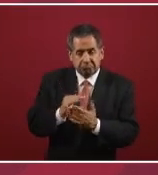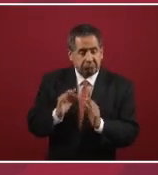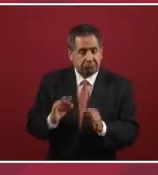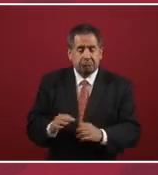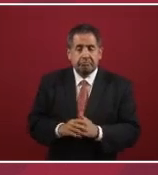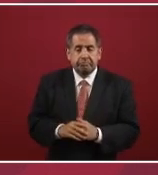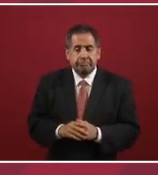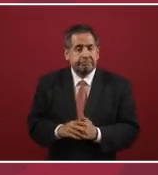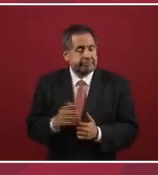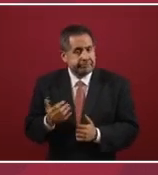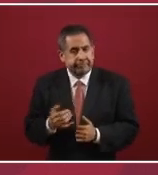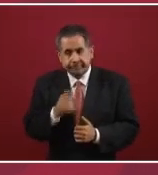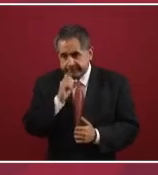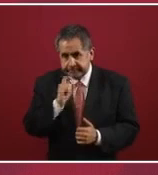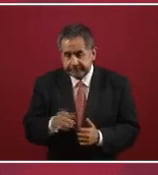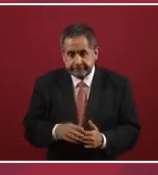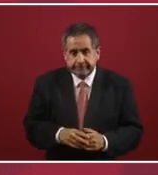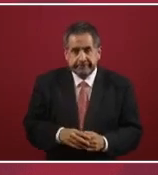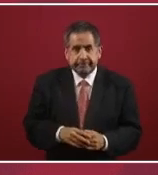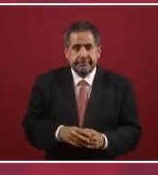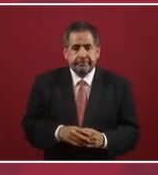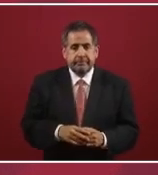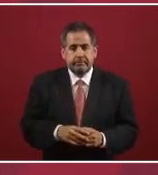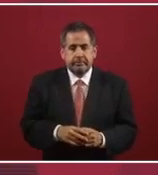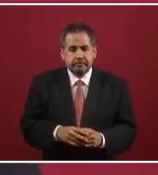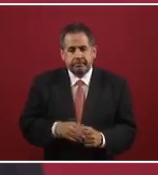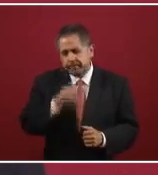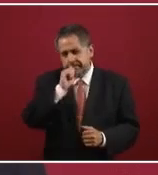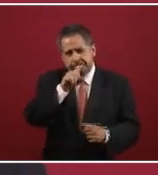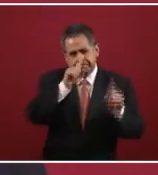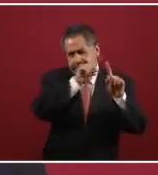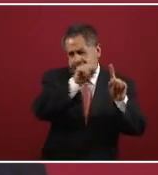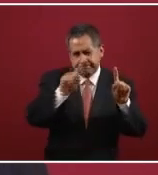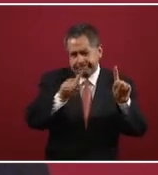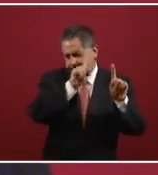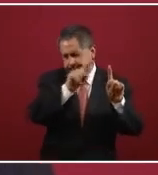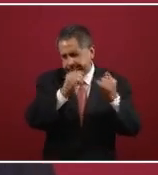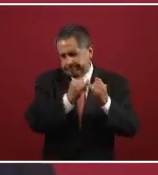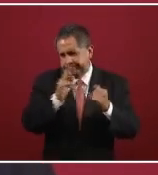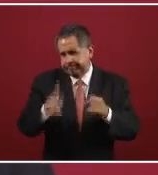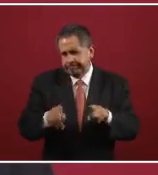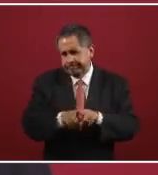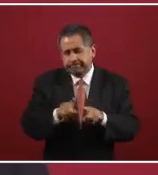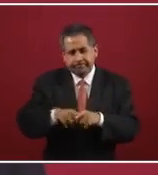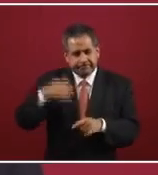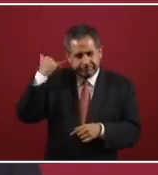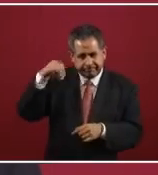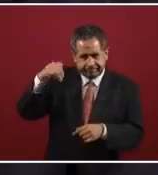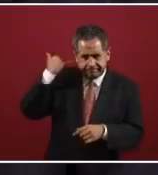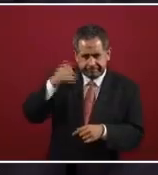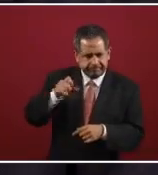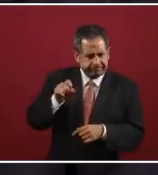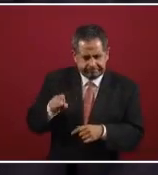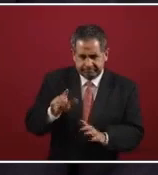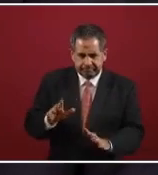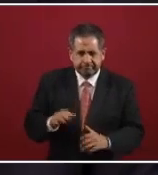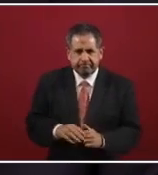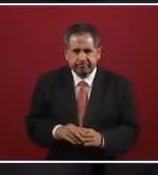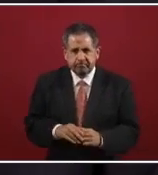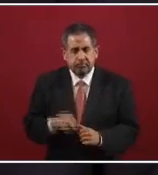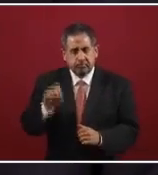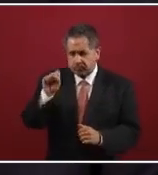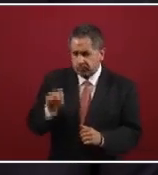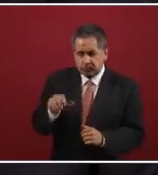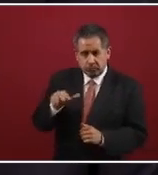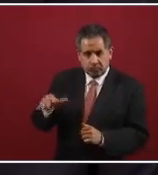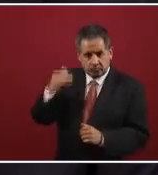y los de siempre por ejemplo yucatán en